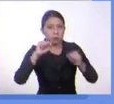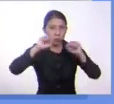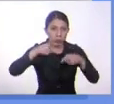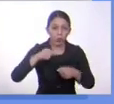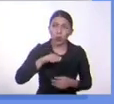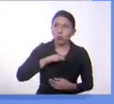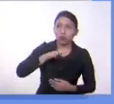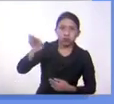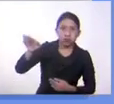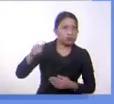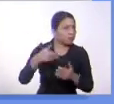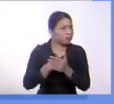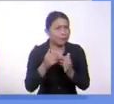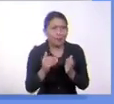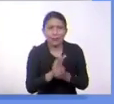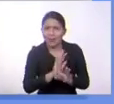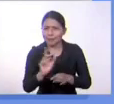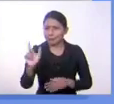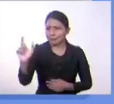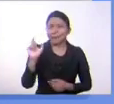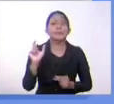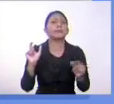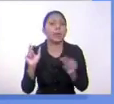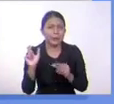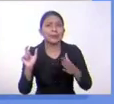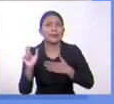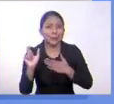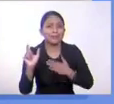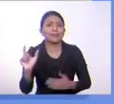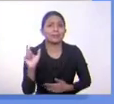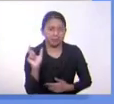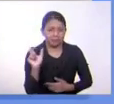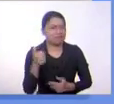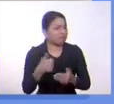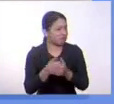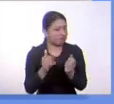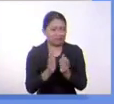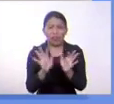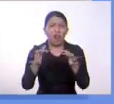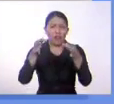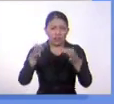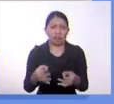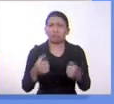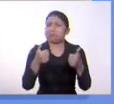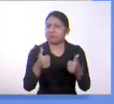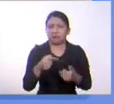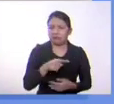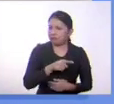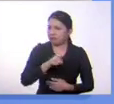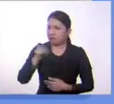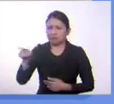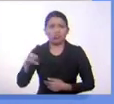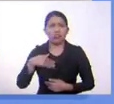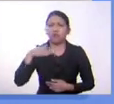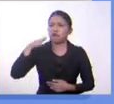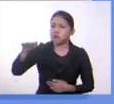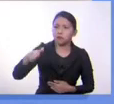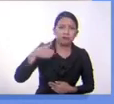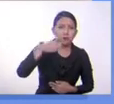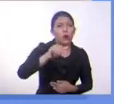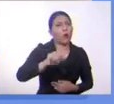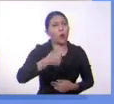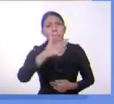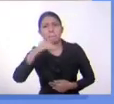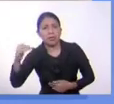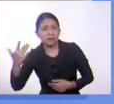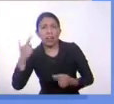destino. Es decir, las personas poseen los permisos necesarios para poder viajar con fines